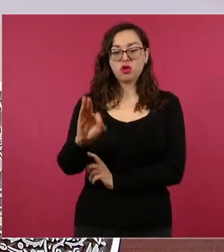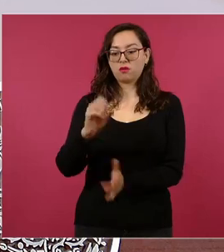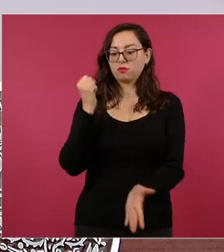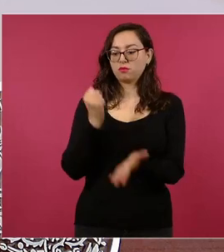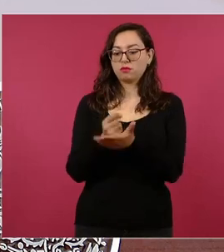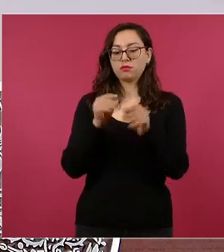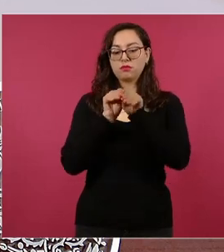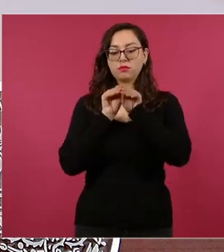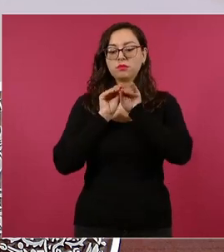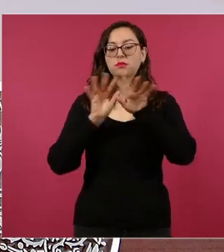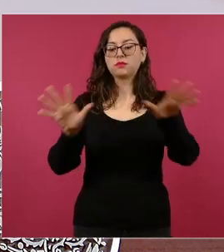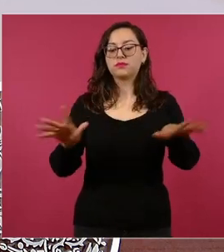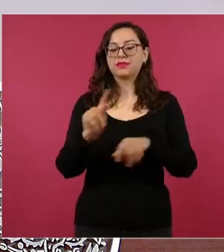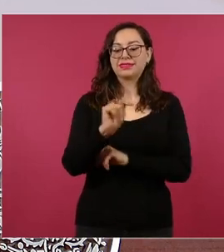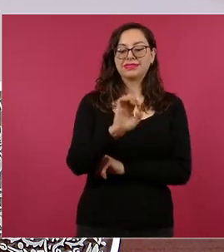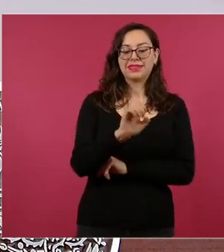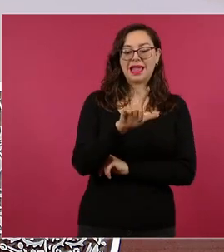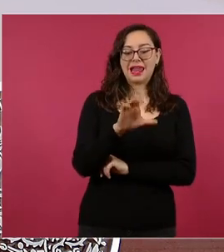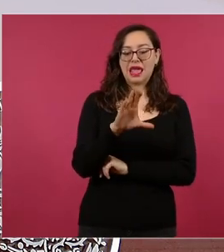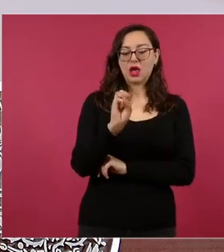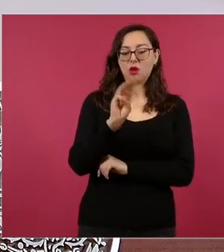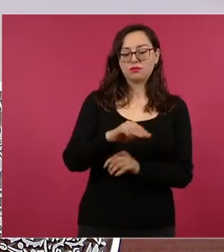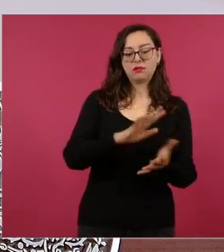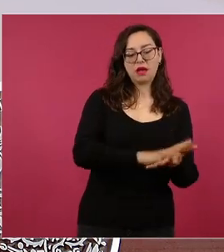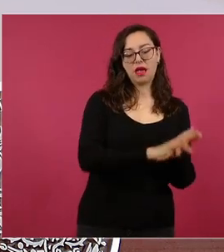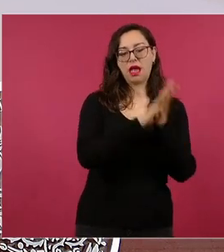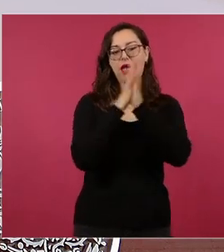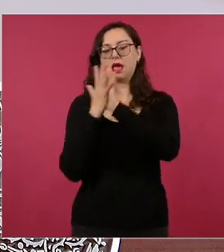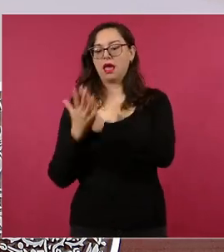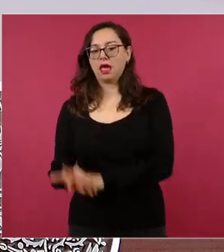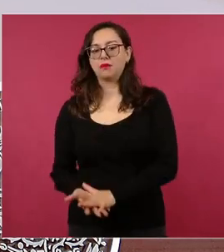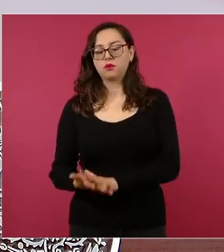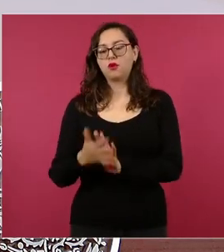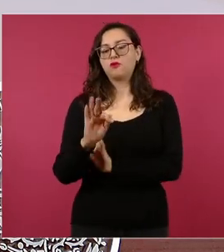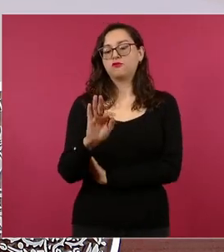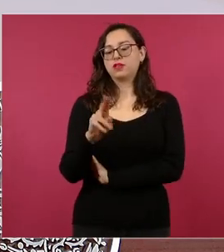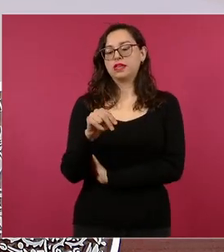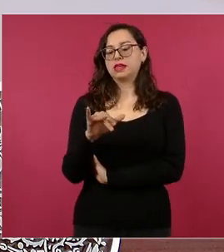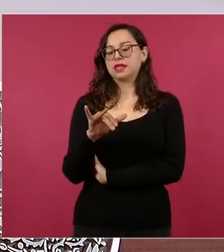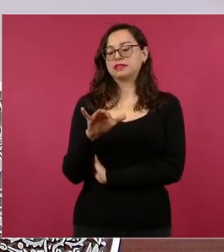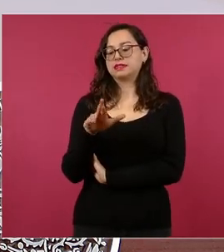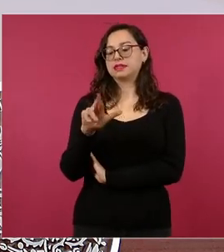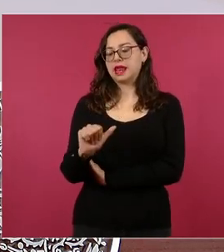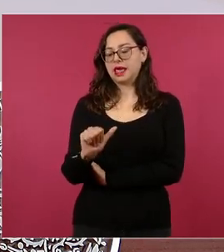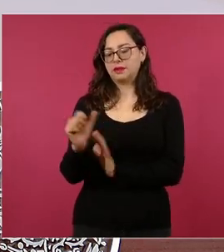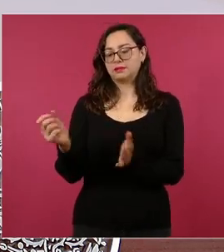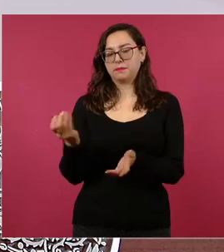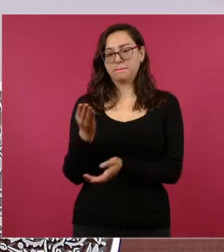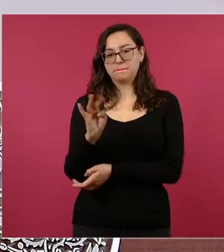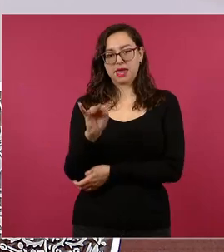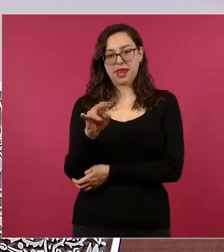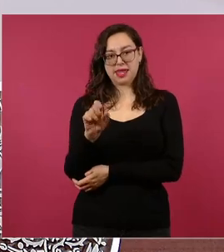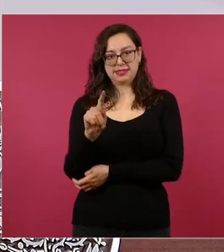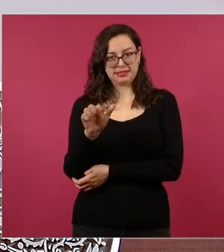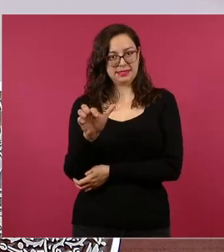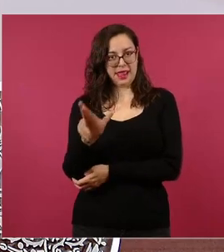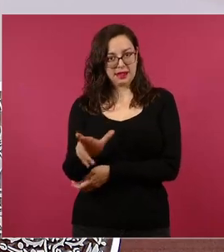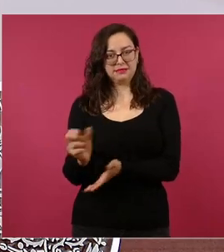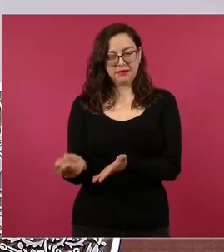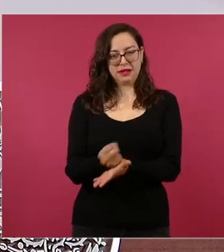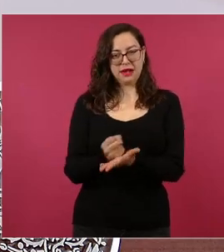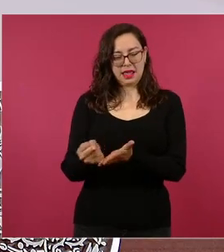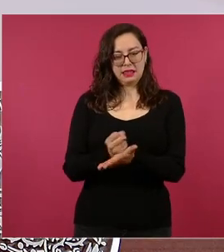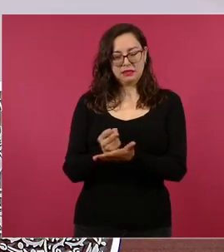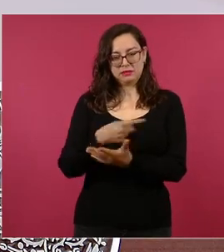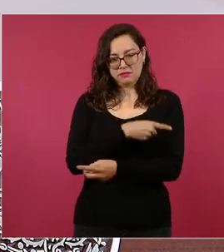en la financiera para el bienestar y a partir de ahí estamos abocados a estas tres tareas. La que sigue, por favor.